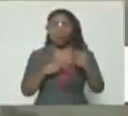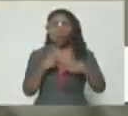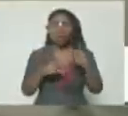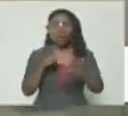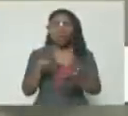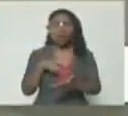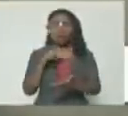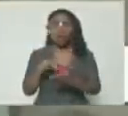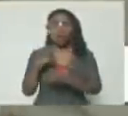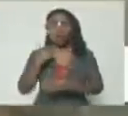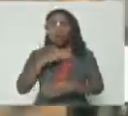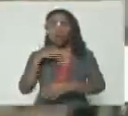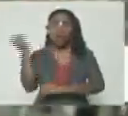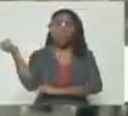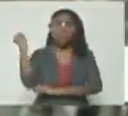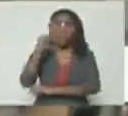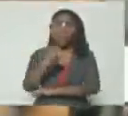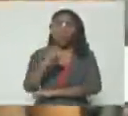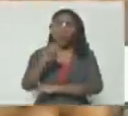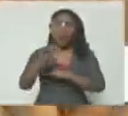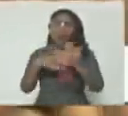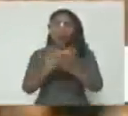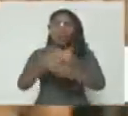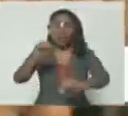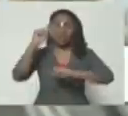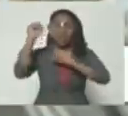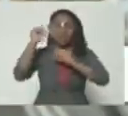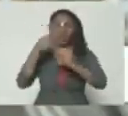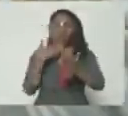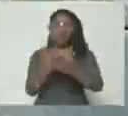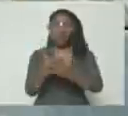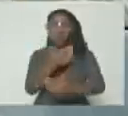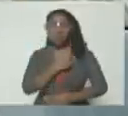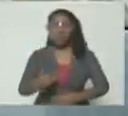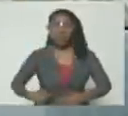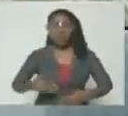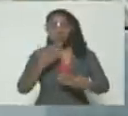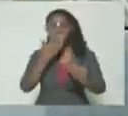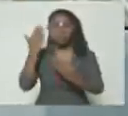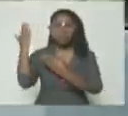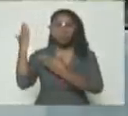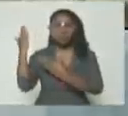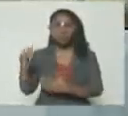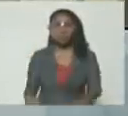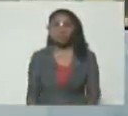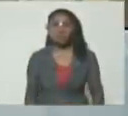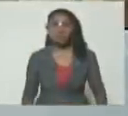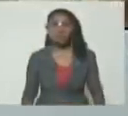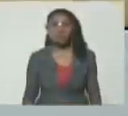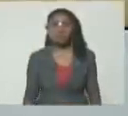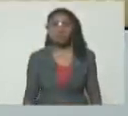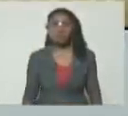nacionales estamos venciendo hasta la victoria siempre. Gracias, presidente. Adelante.